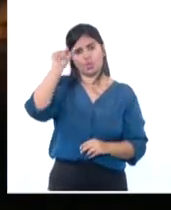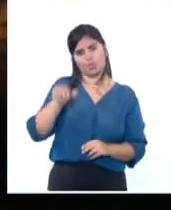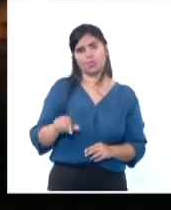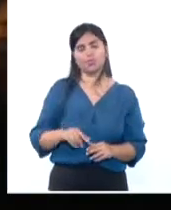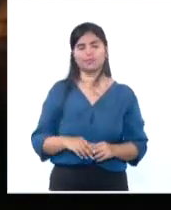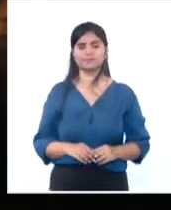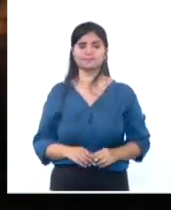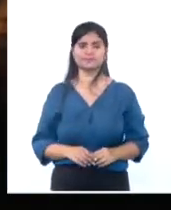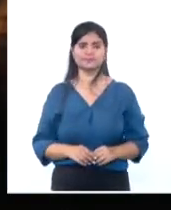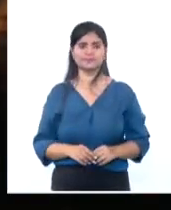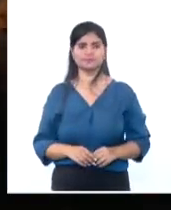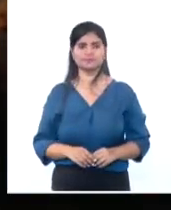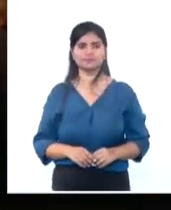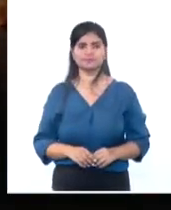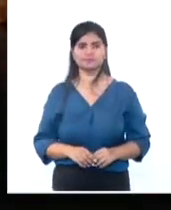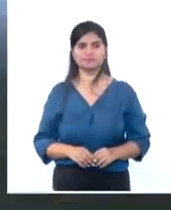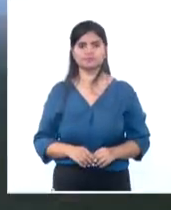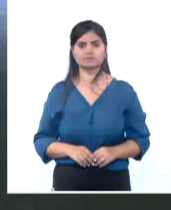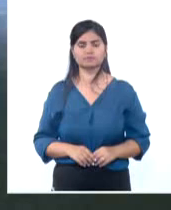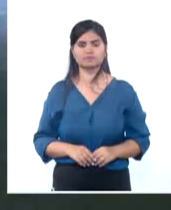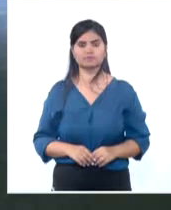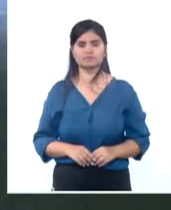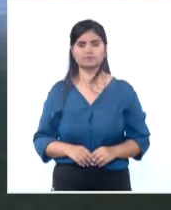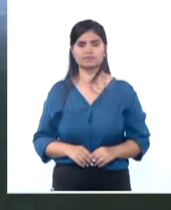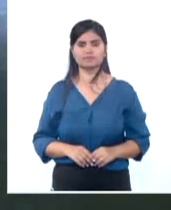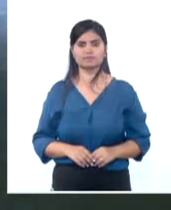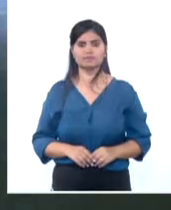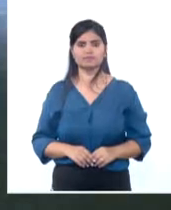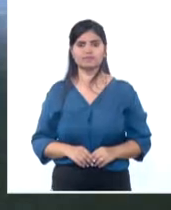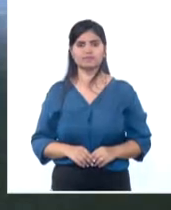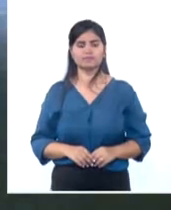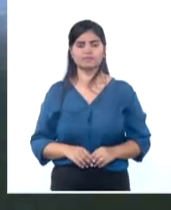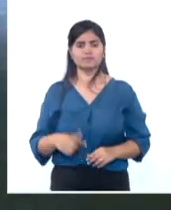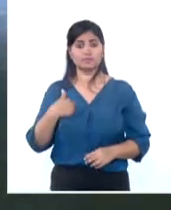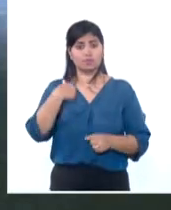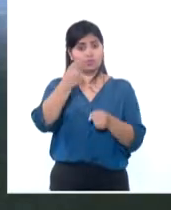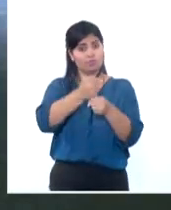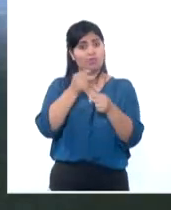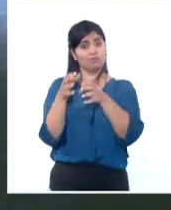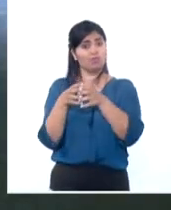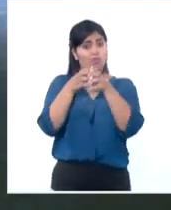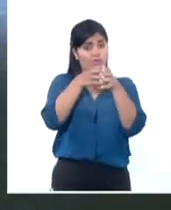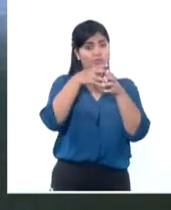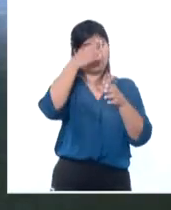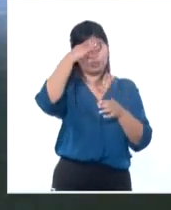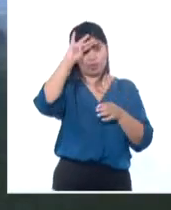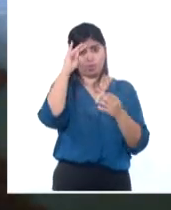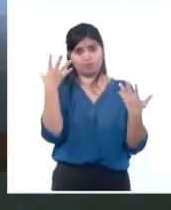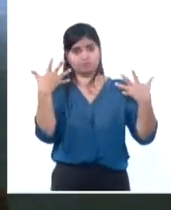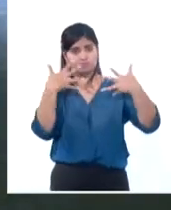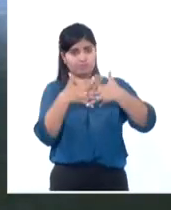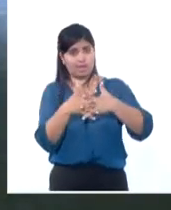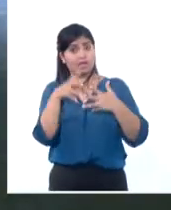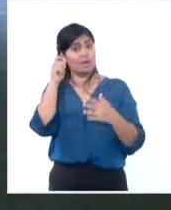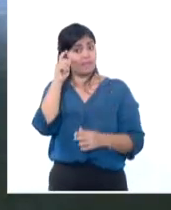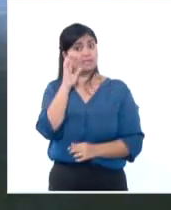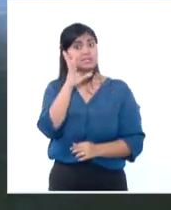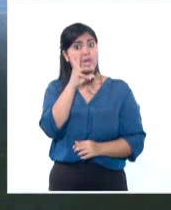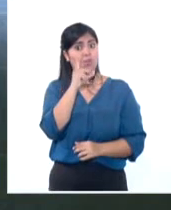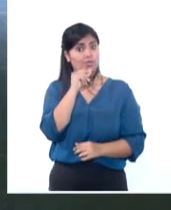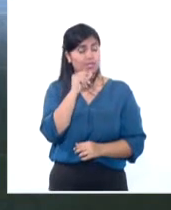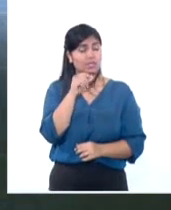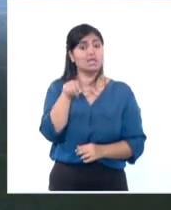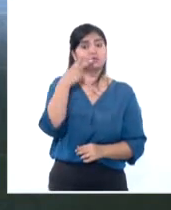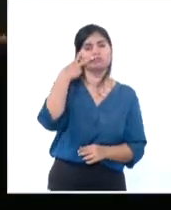Estuve colaborando con la campaña Evoluciona, que fue una experiencia muy bonita, donde descubrí que había un montón de mujeres